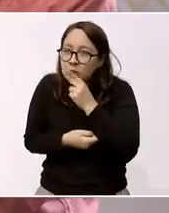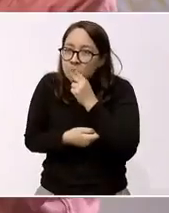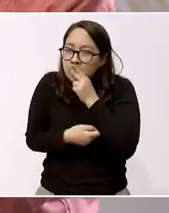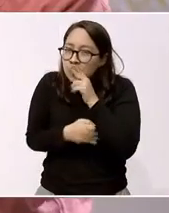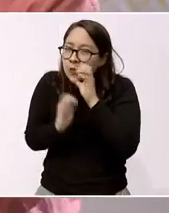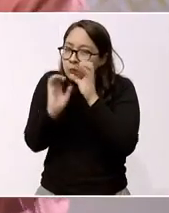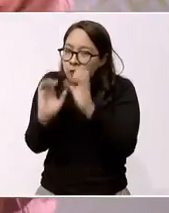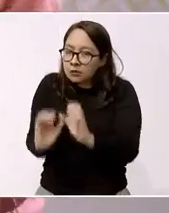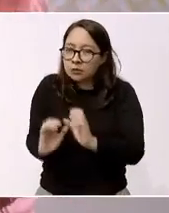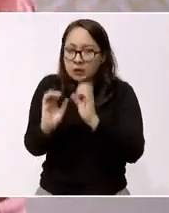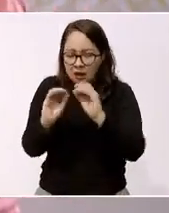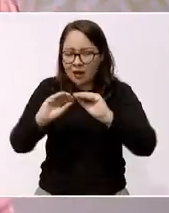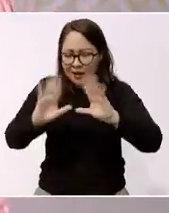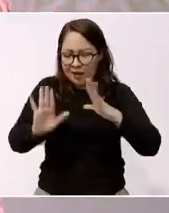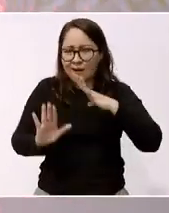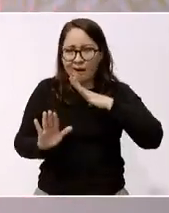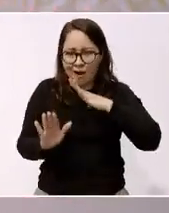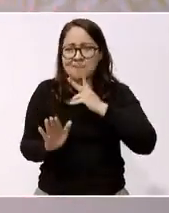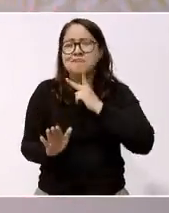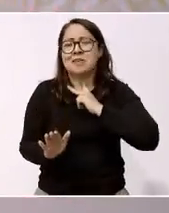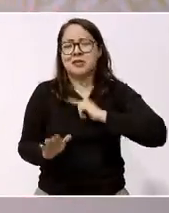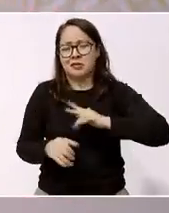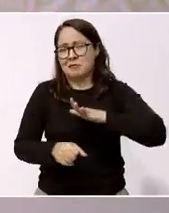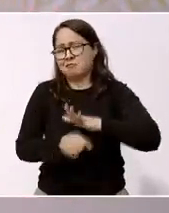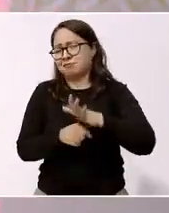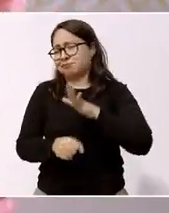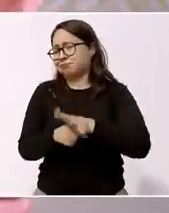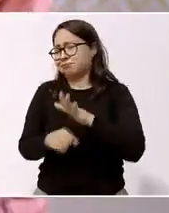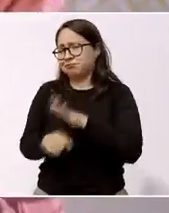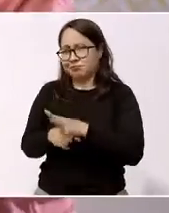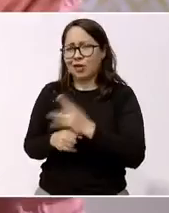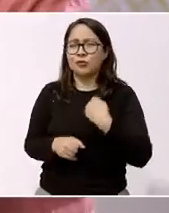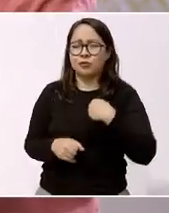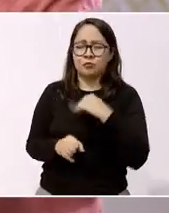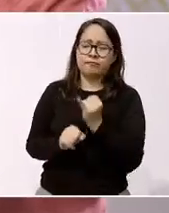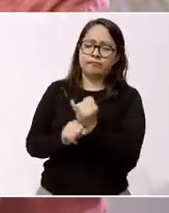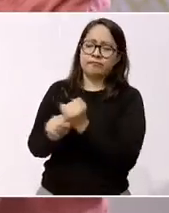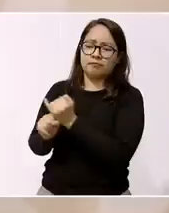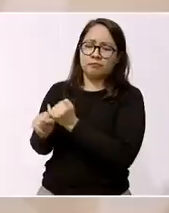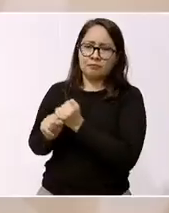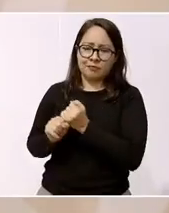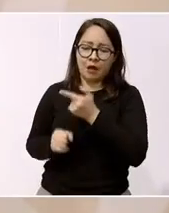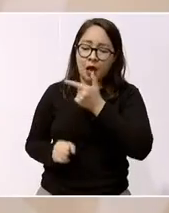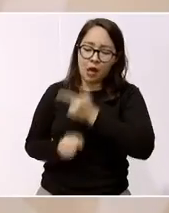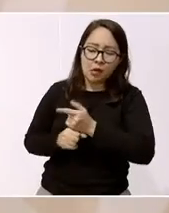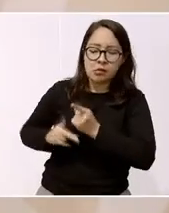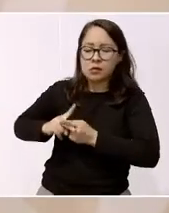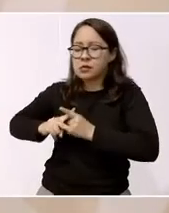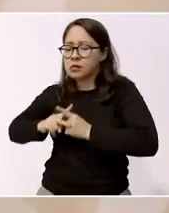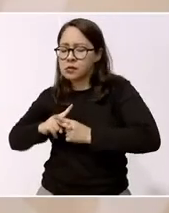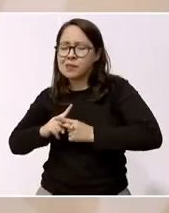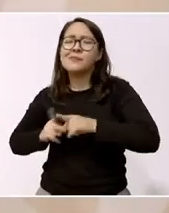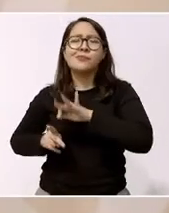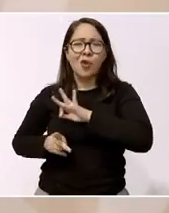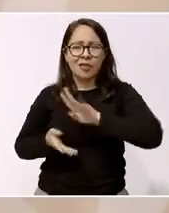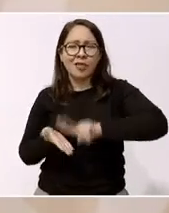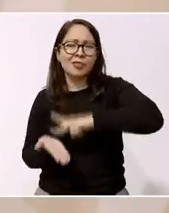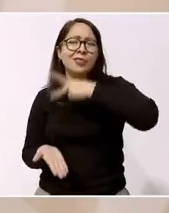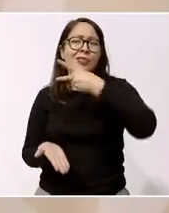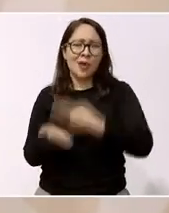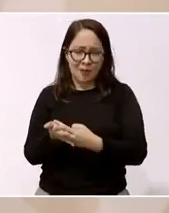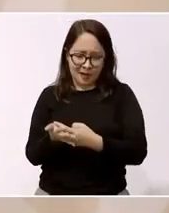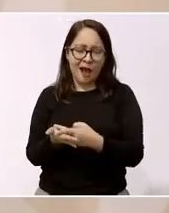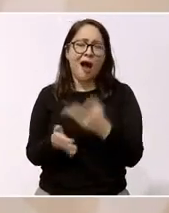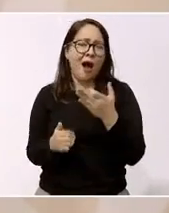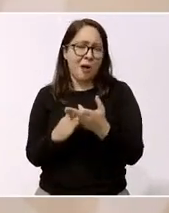invertido en exploración y tenemos para sacar el doble de petróleo,